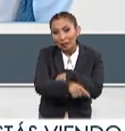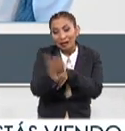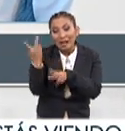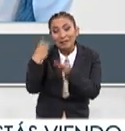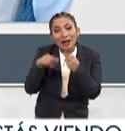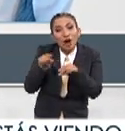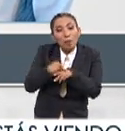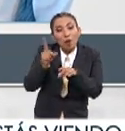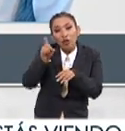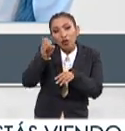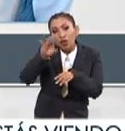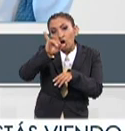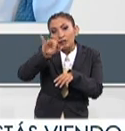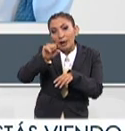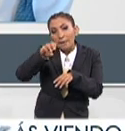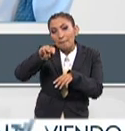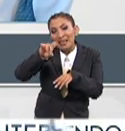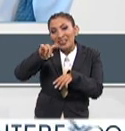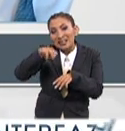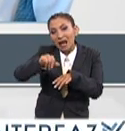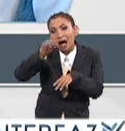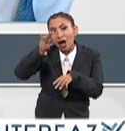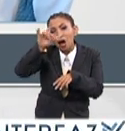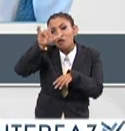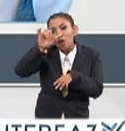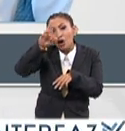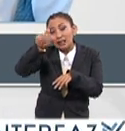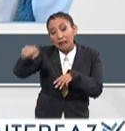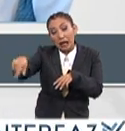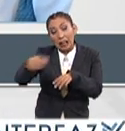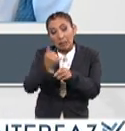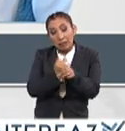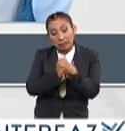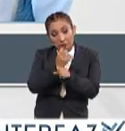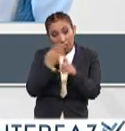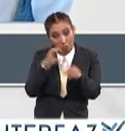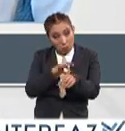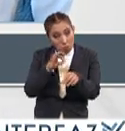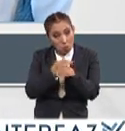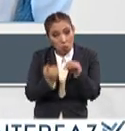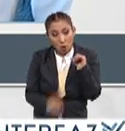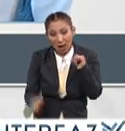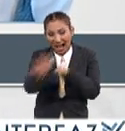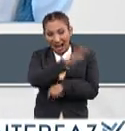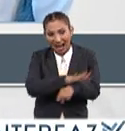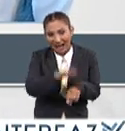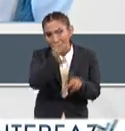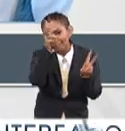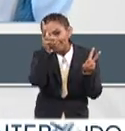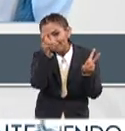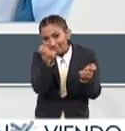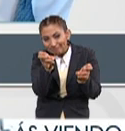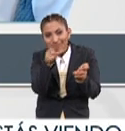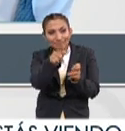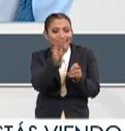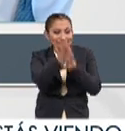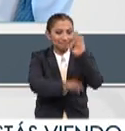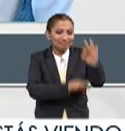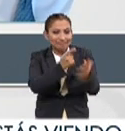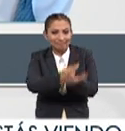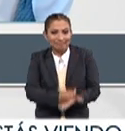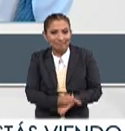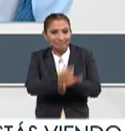lo que viene siendo el doctor José Medina Flores. Él es un investigador, médico investigador del área de lo que viene siendo el tratamiento